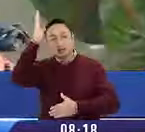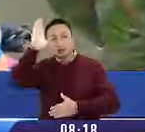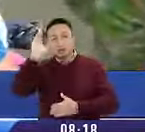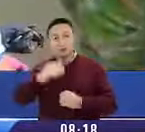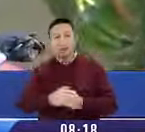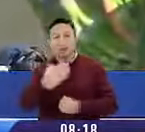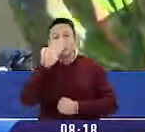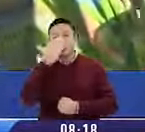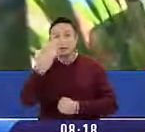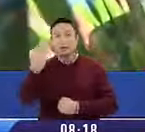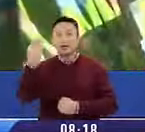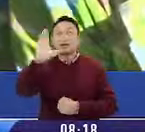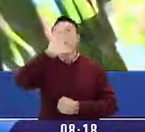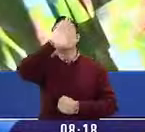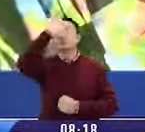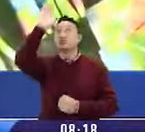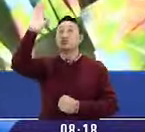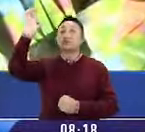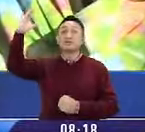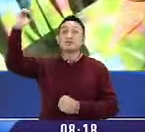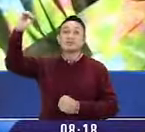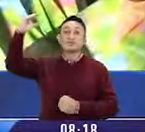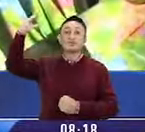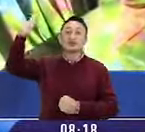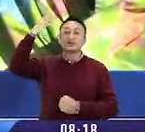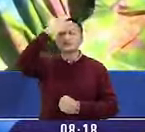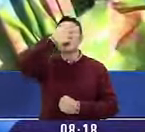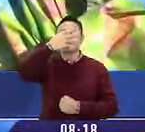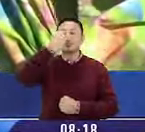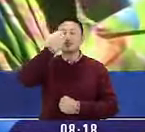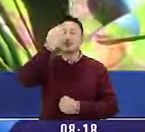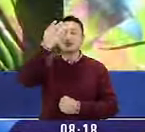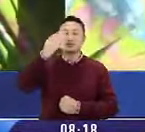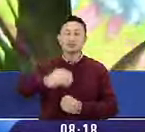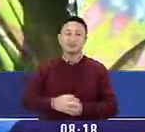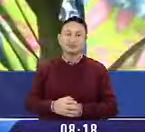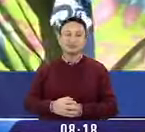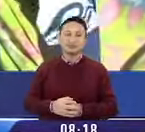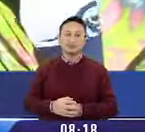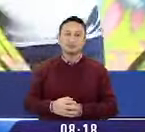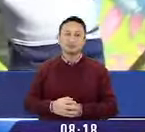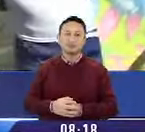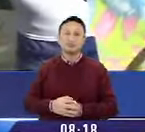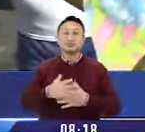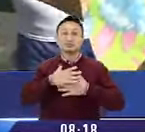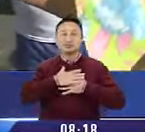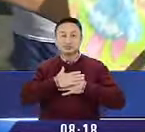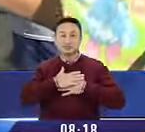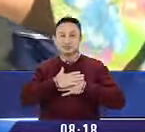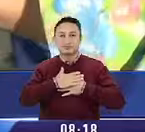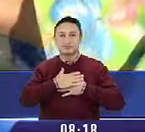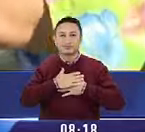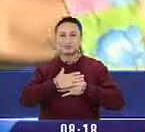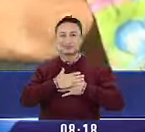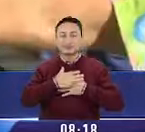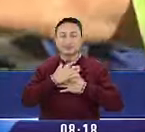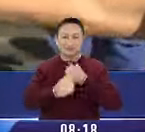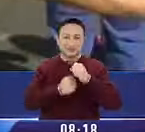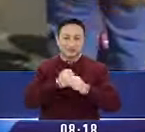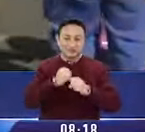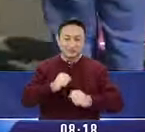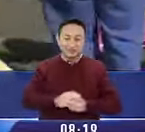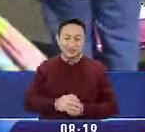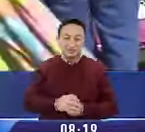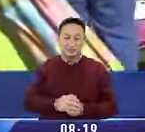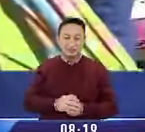miren la bendición del cielo con este hermoso y bendecido y caluroso día para nuestra generación. Vengo